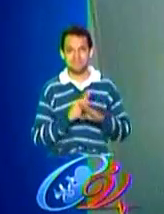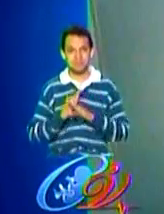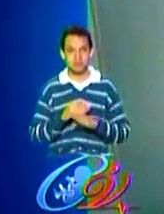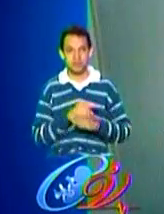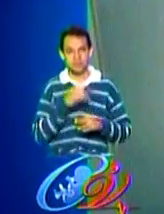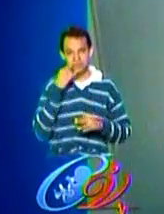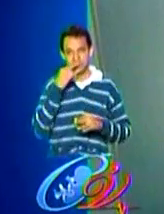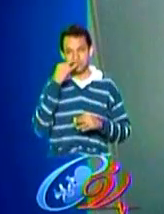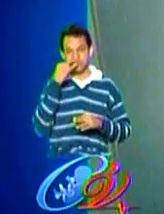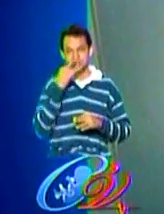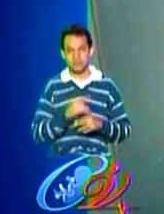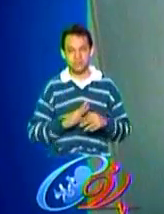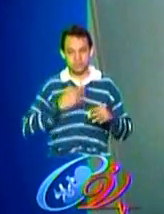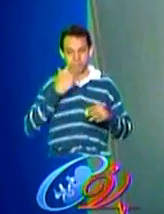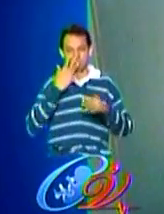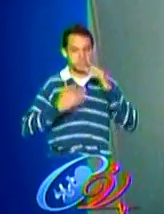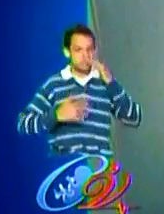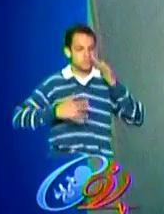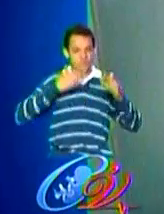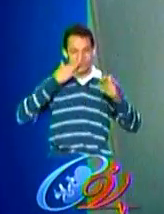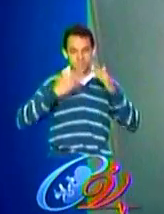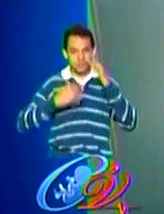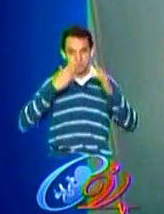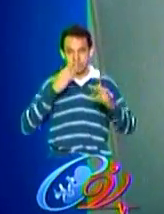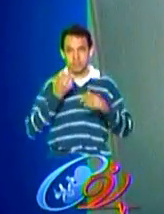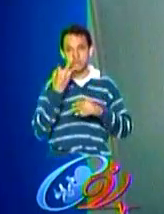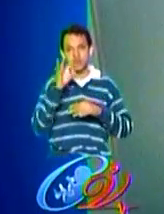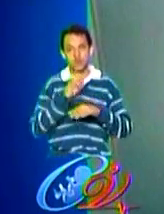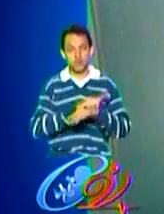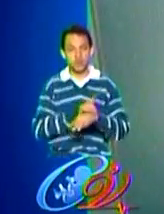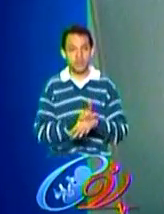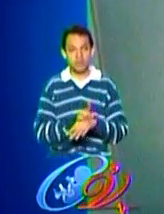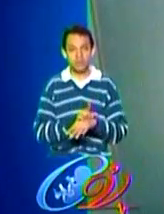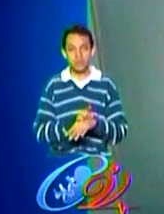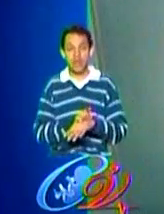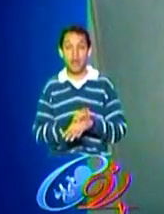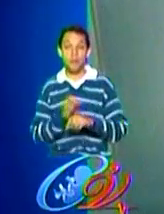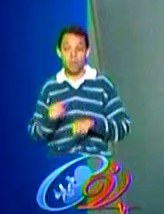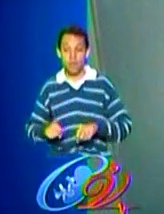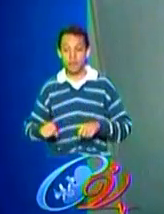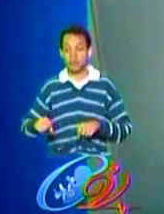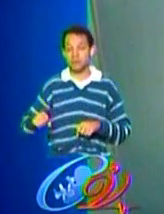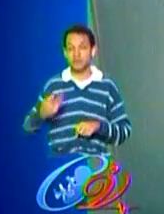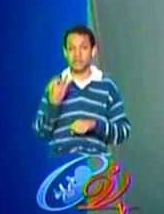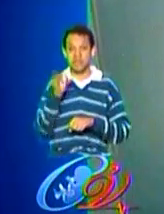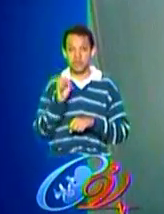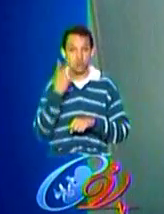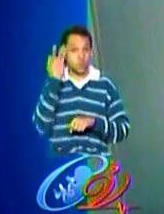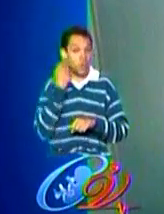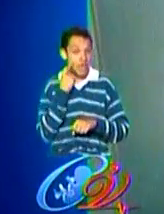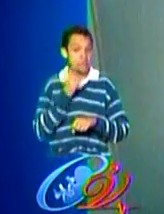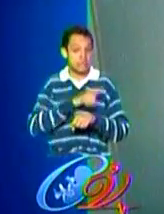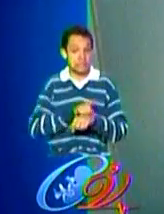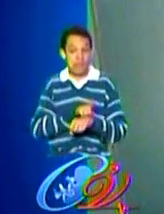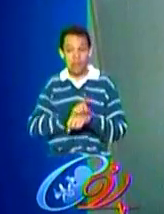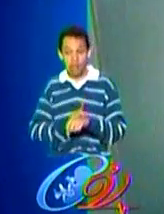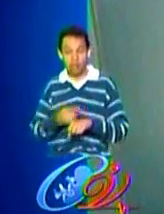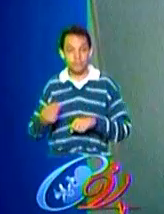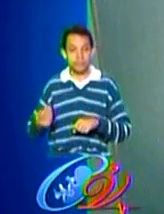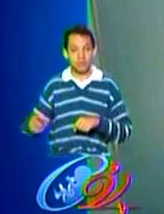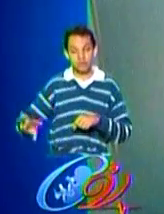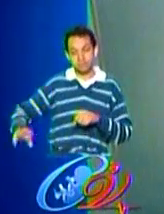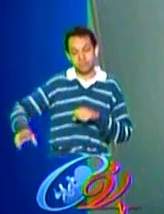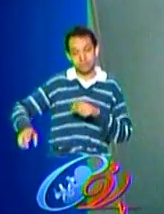oxígeno. Nosotros les damos 18 días de oxígeno al paciente porque la mayoría tienen gases pues muy pesados